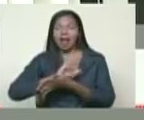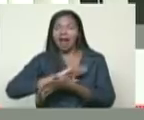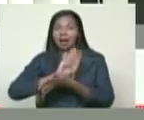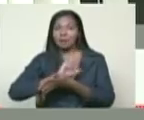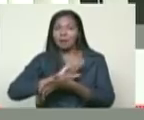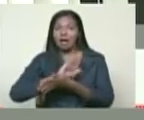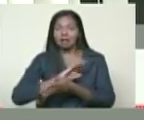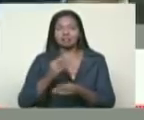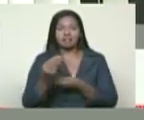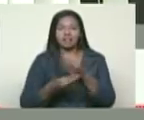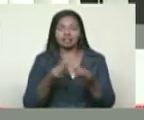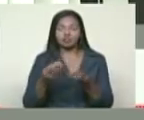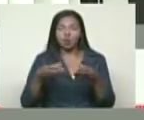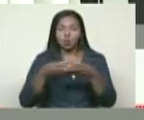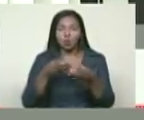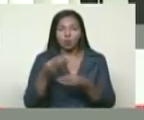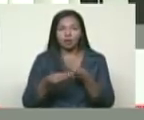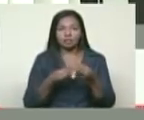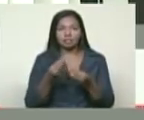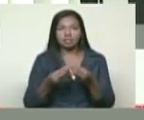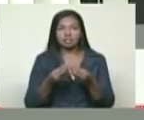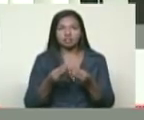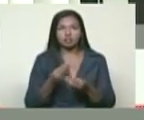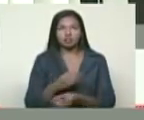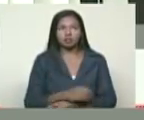integración. Ahí está la UNASUR,